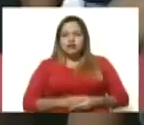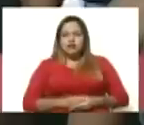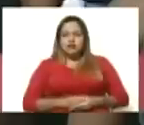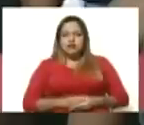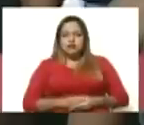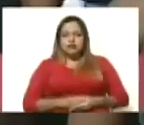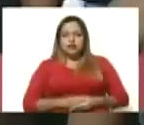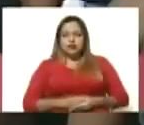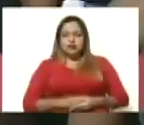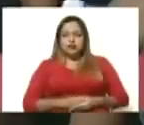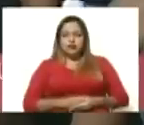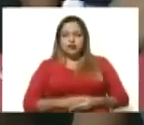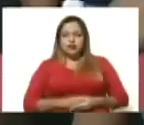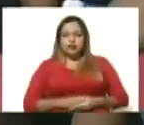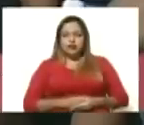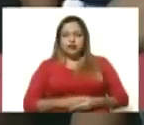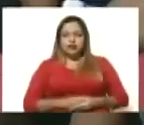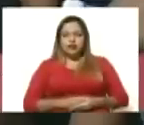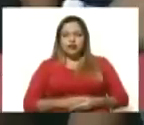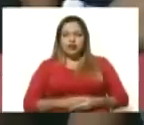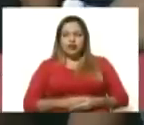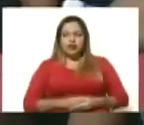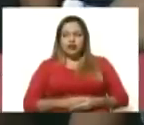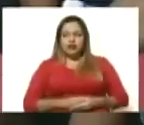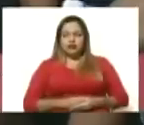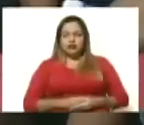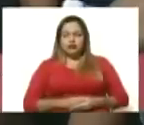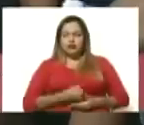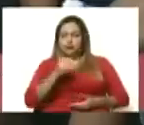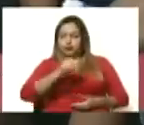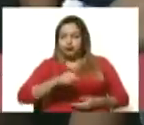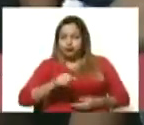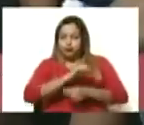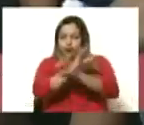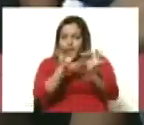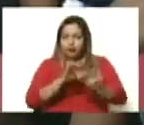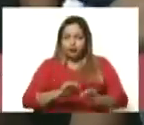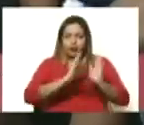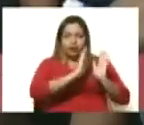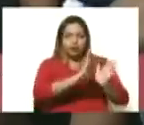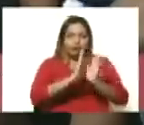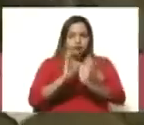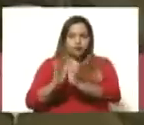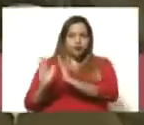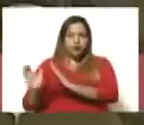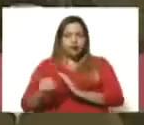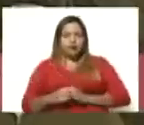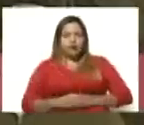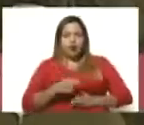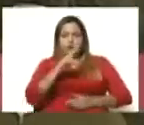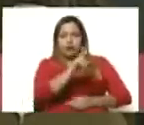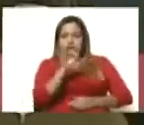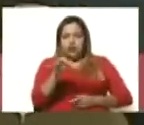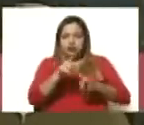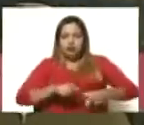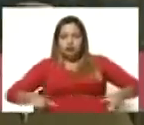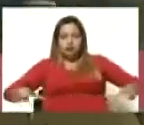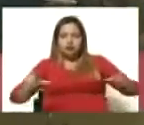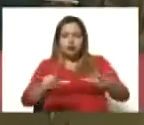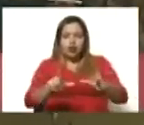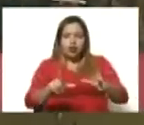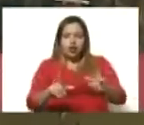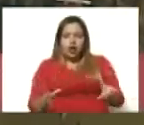Permiso, mi comandante jefe. Bueno, sí, su método ordenado en los 23 sectores, con